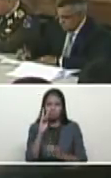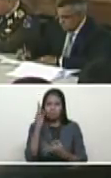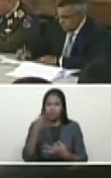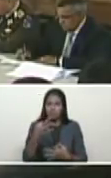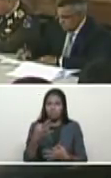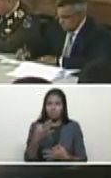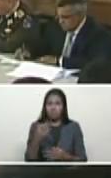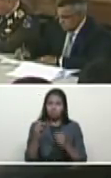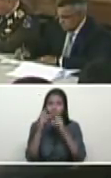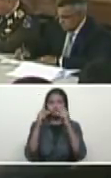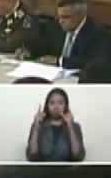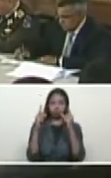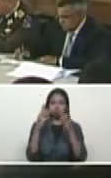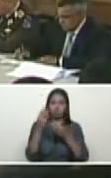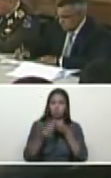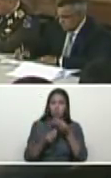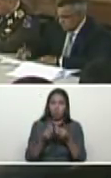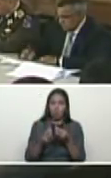ha impactado